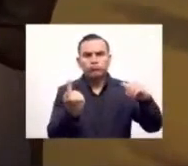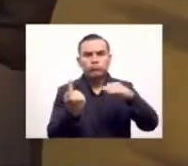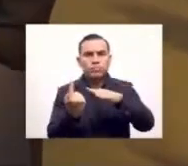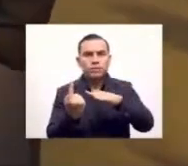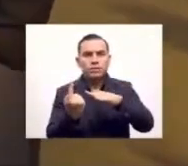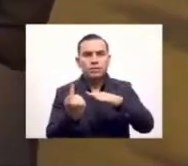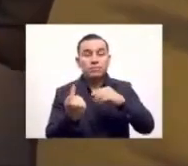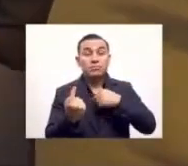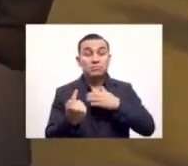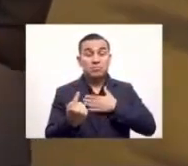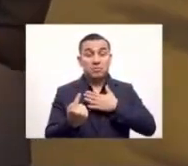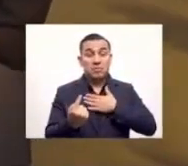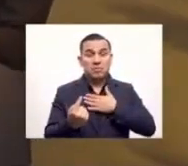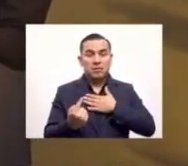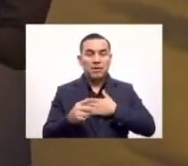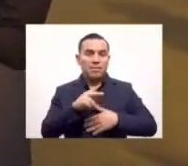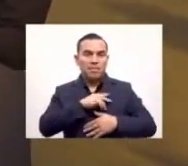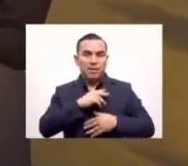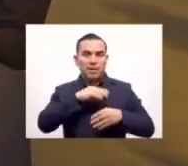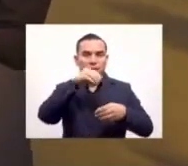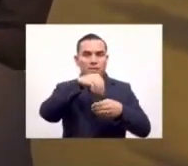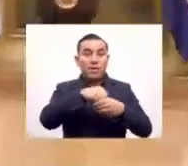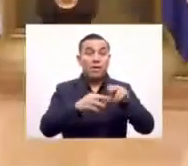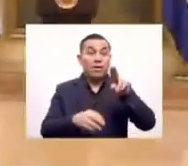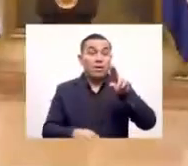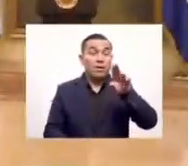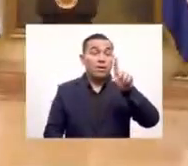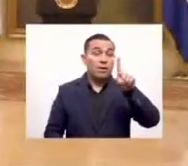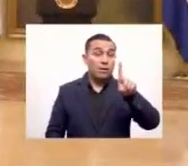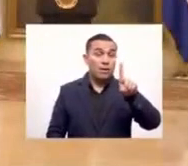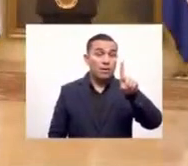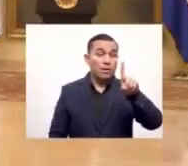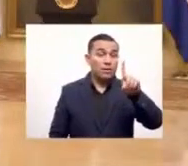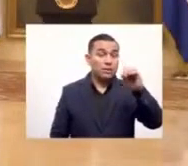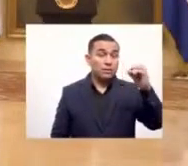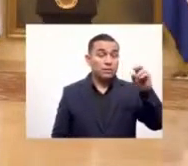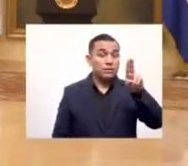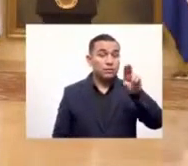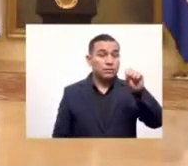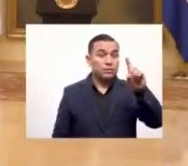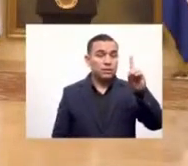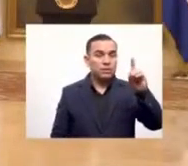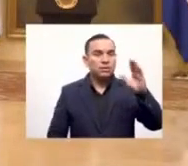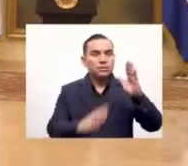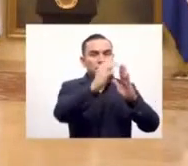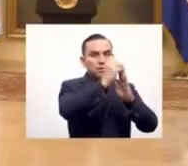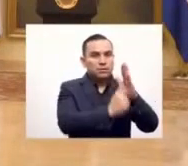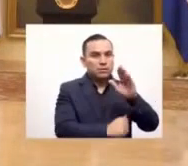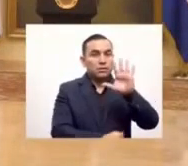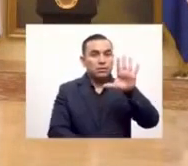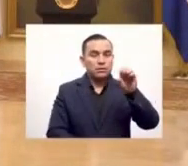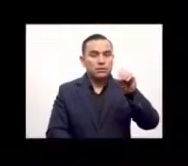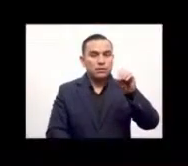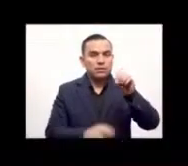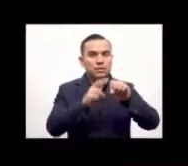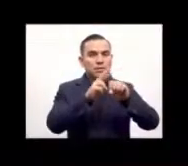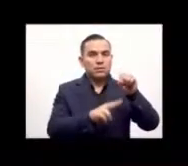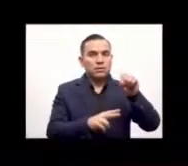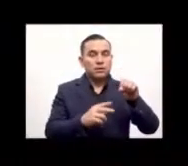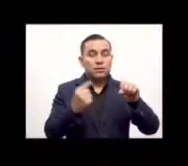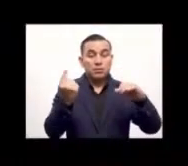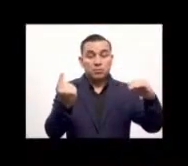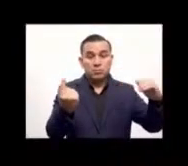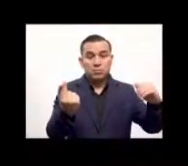pero no es que en Europa y en otros lados hagan las cosas por ser otros lados y por ser primer mundo hagan las cosas